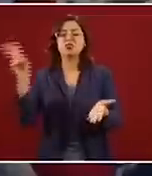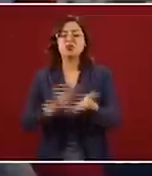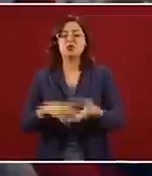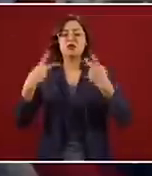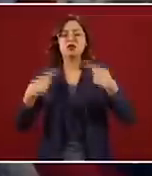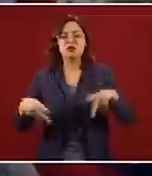y también un problema